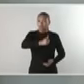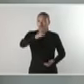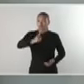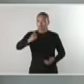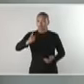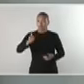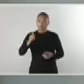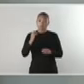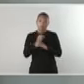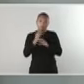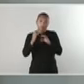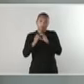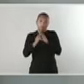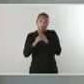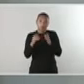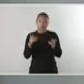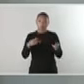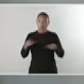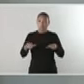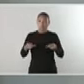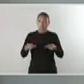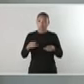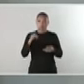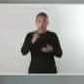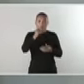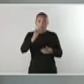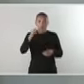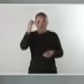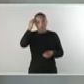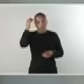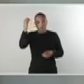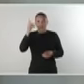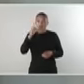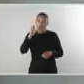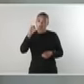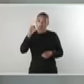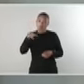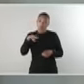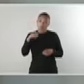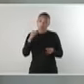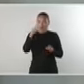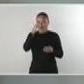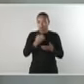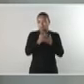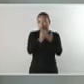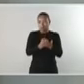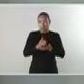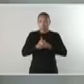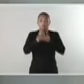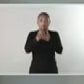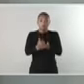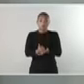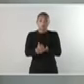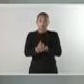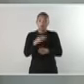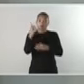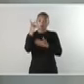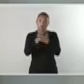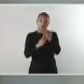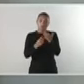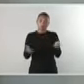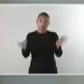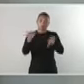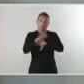cada estrategia cada decisión en materia de economía servirá el gran proyecto de transformación y progreso